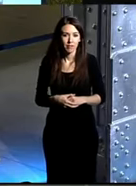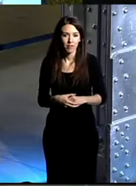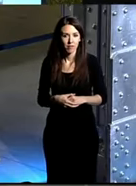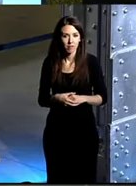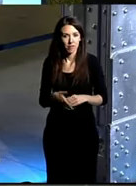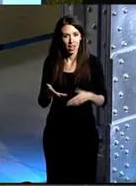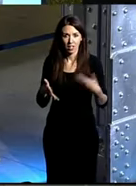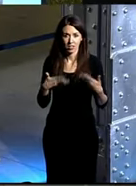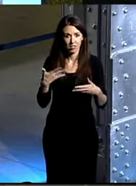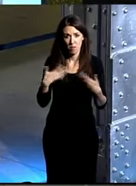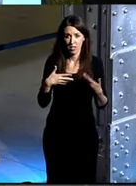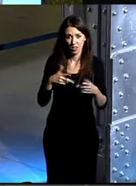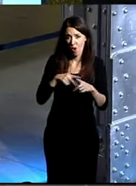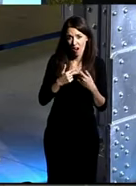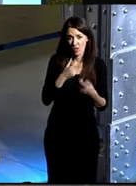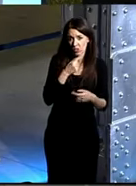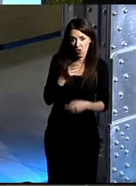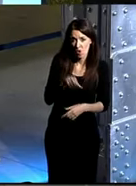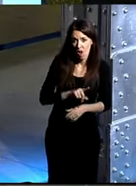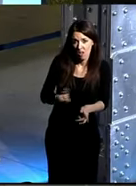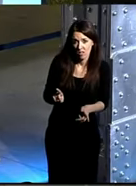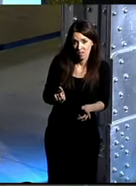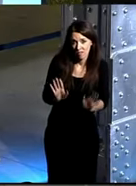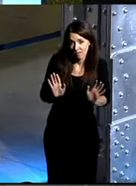Y no es simpático, ¿no? Esta situación, este estado de ánimo.